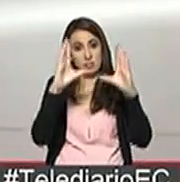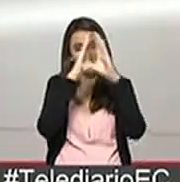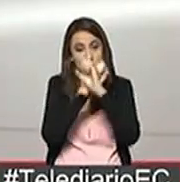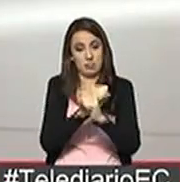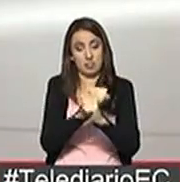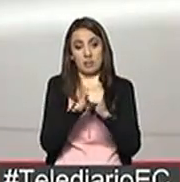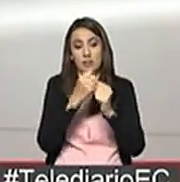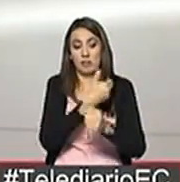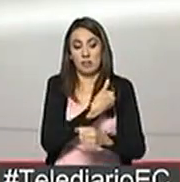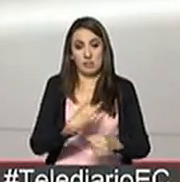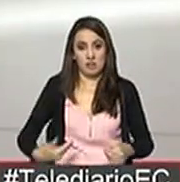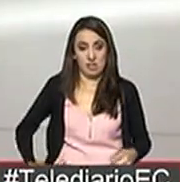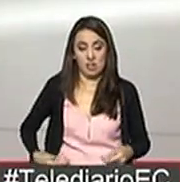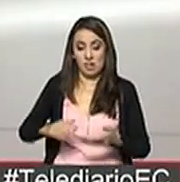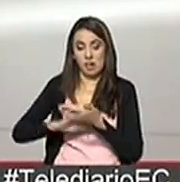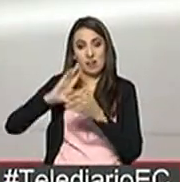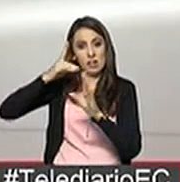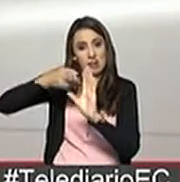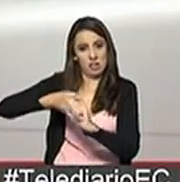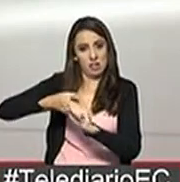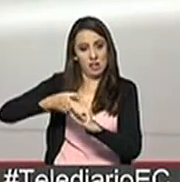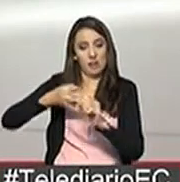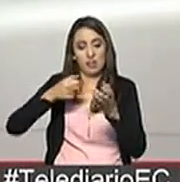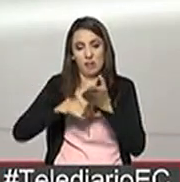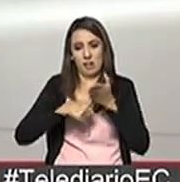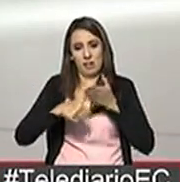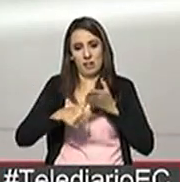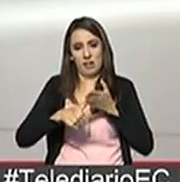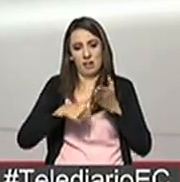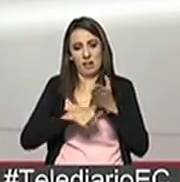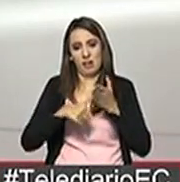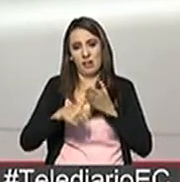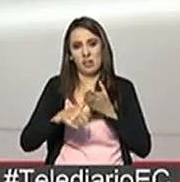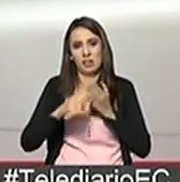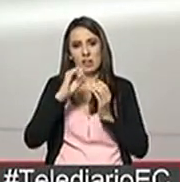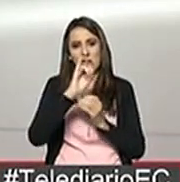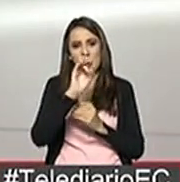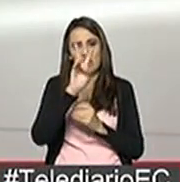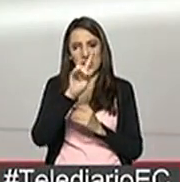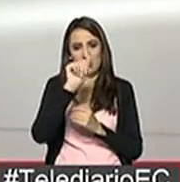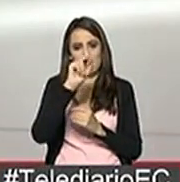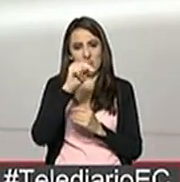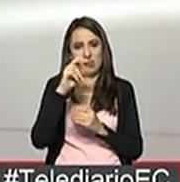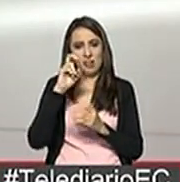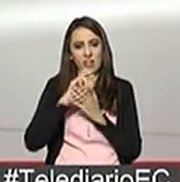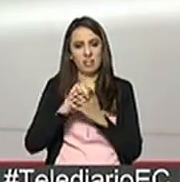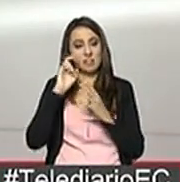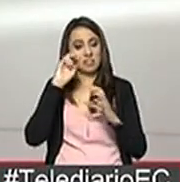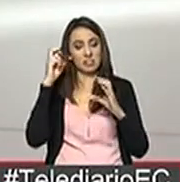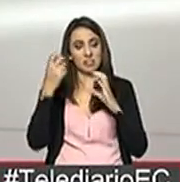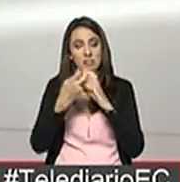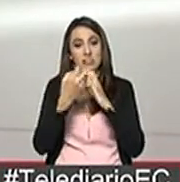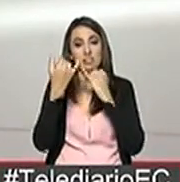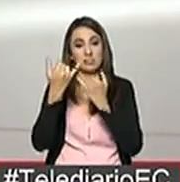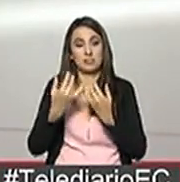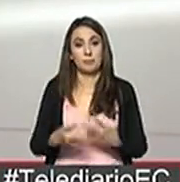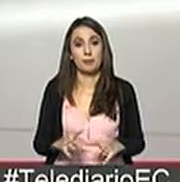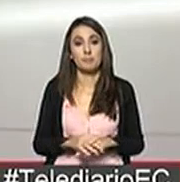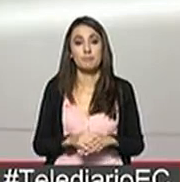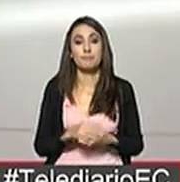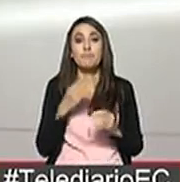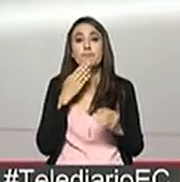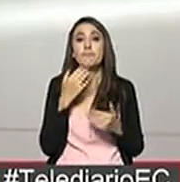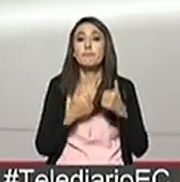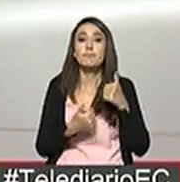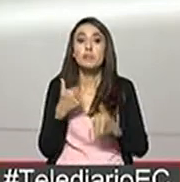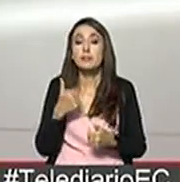presidente de la República y también el ministro Iván Ontaneda, el ministro de Producción, Comercio Exterior, Inversiones y Pesca, precisamente